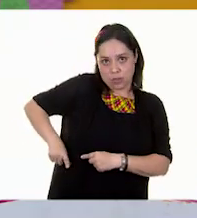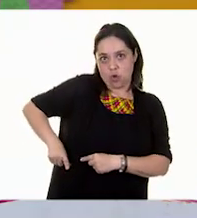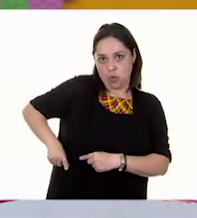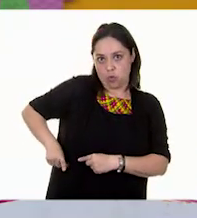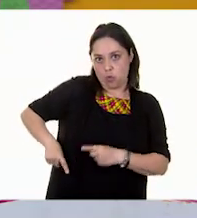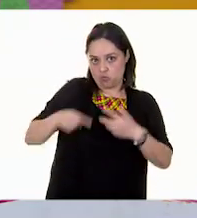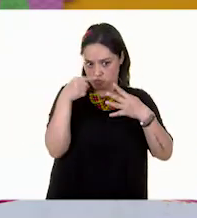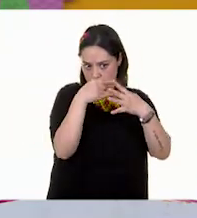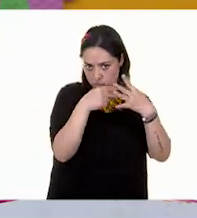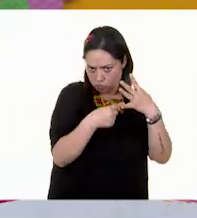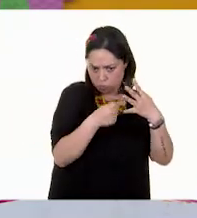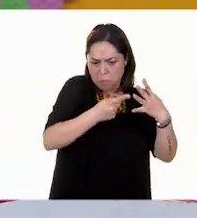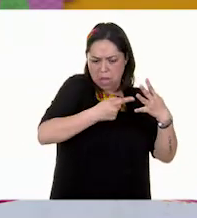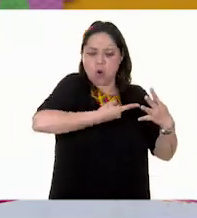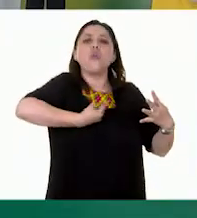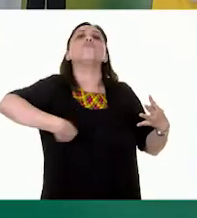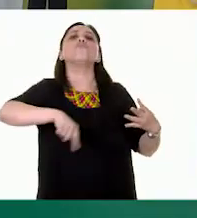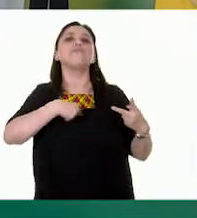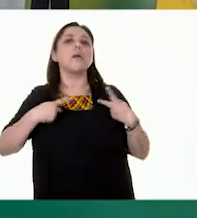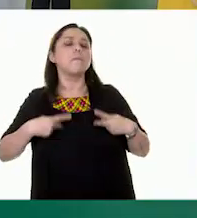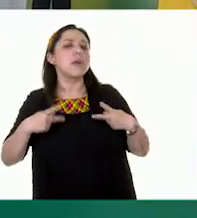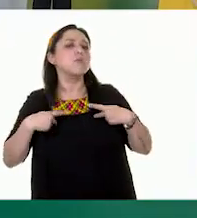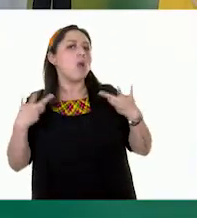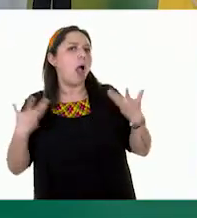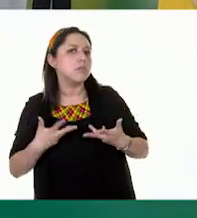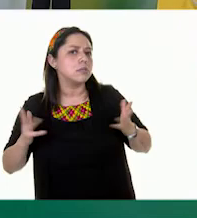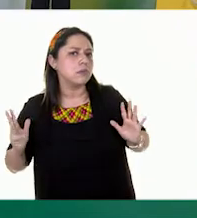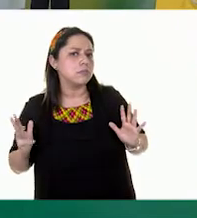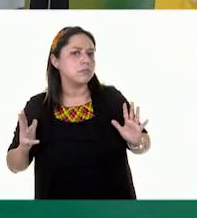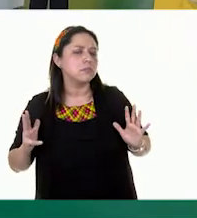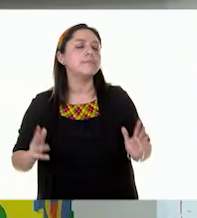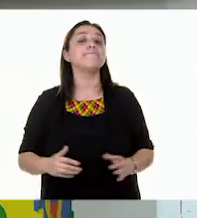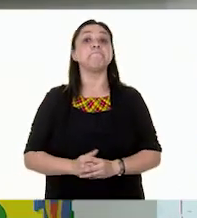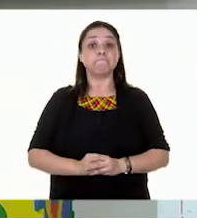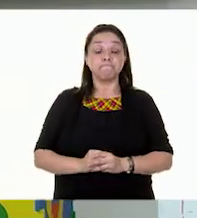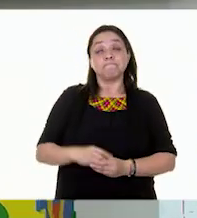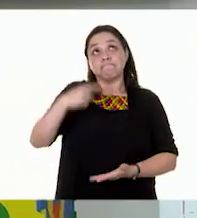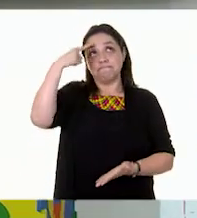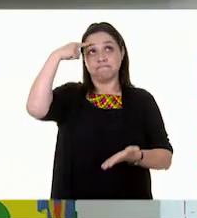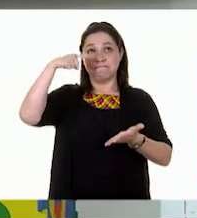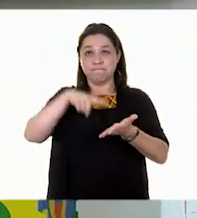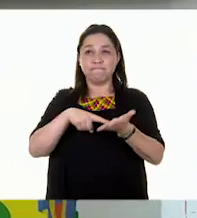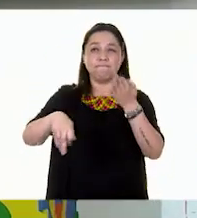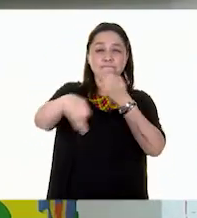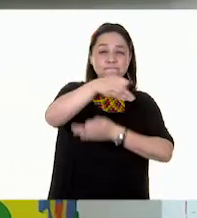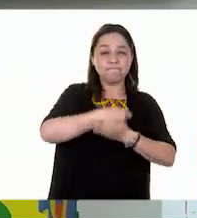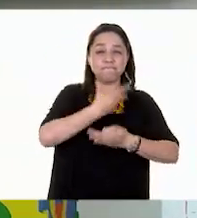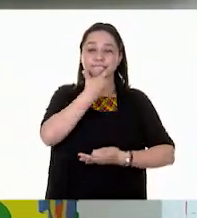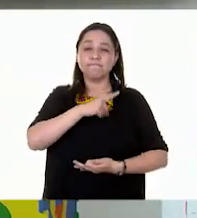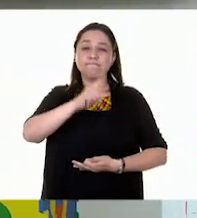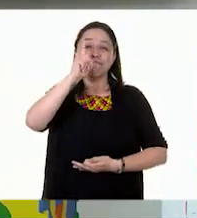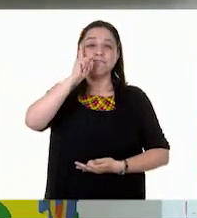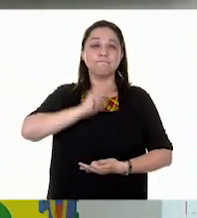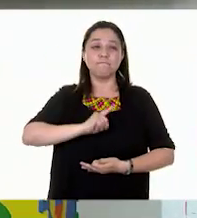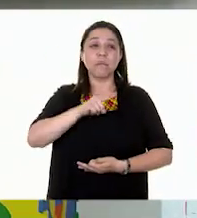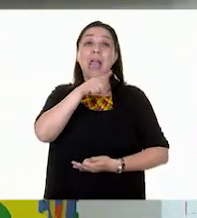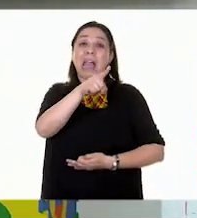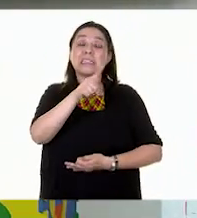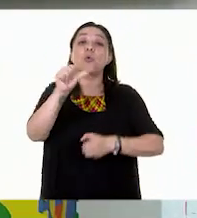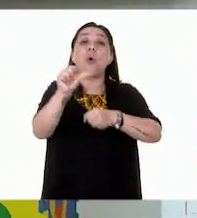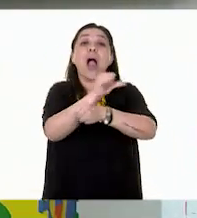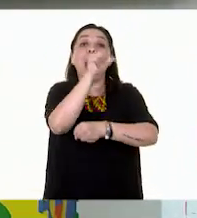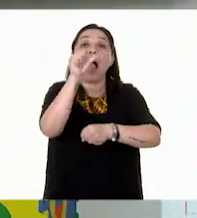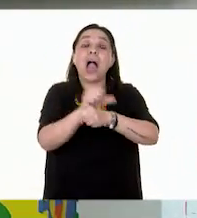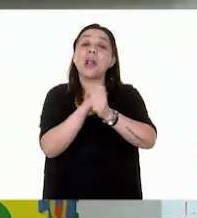qué nos toca hacer? ¿Qué? Bueno, yo creo que a todas y a todos nos corresponde reducir el uso del automóvil.